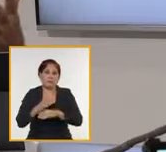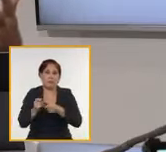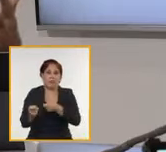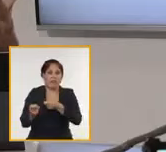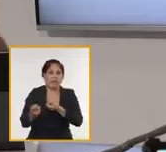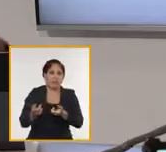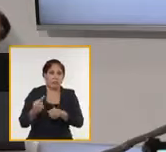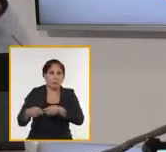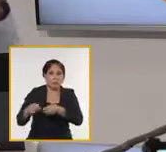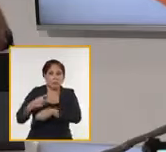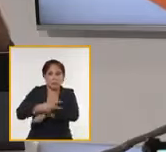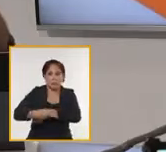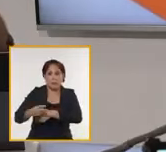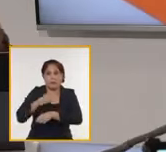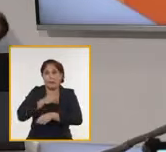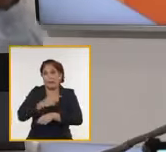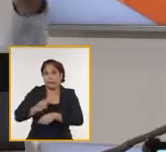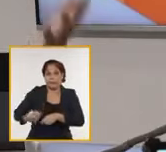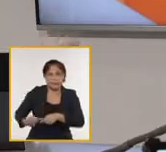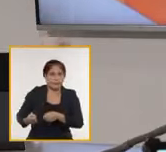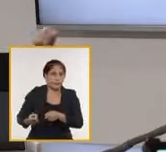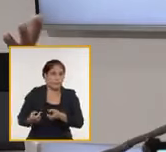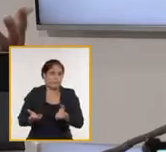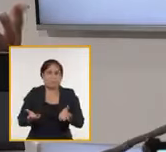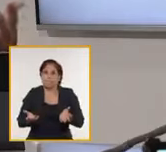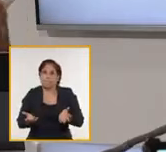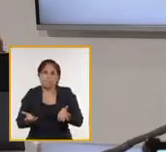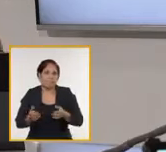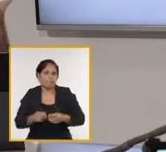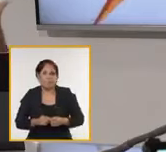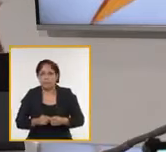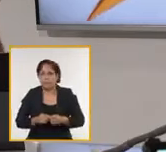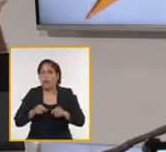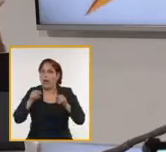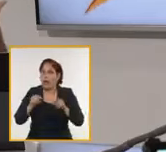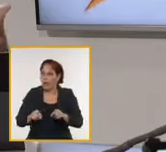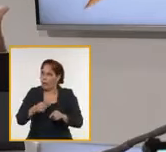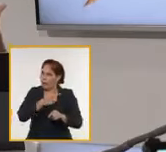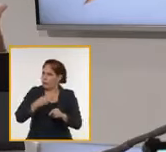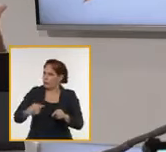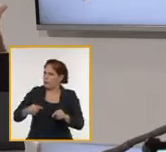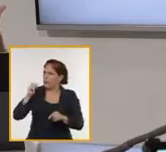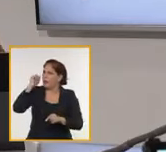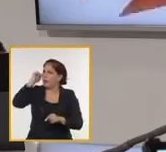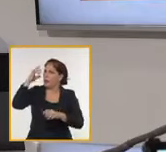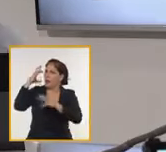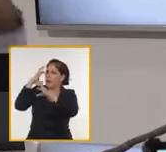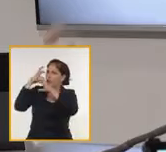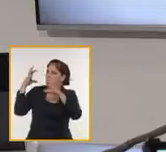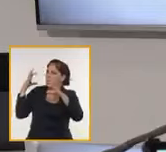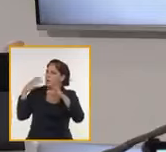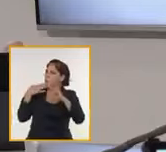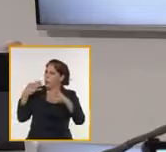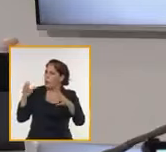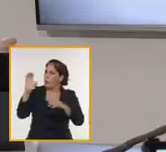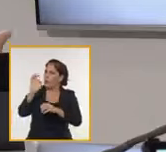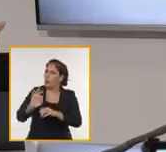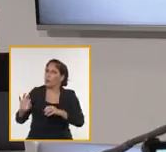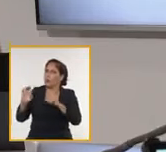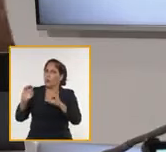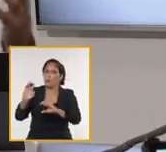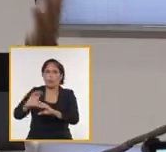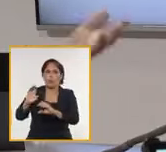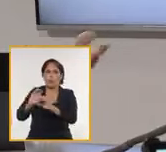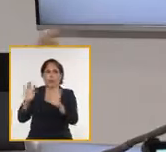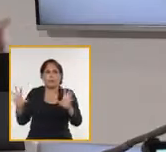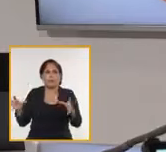Y es un aire de aliento de la manera que se han relacionado las mismas palabras de Xi Jinping